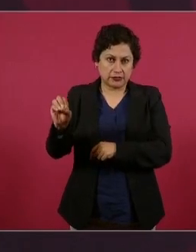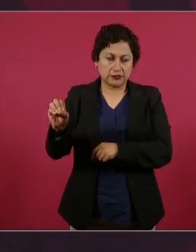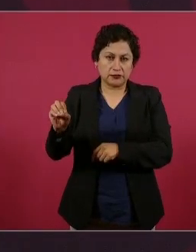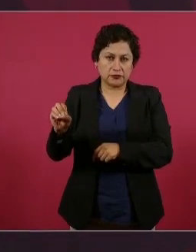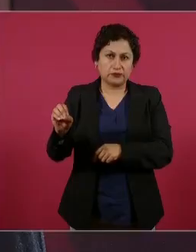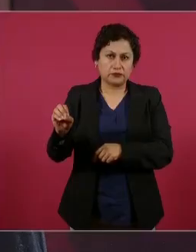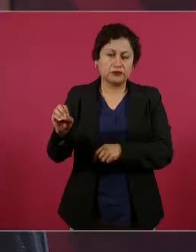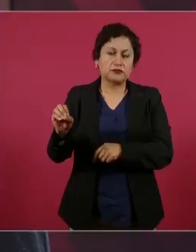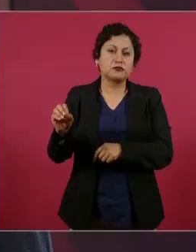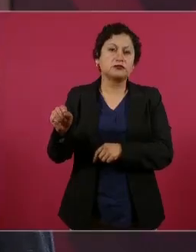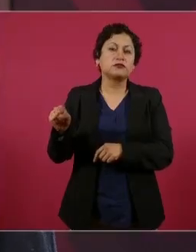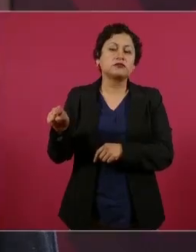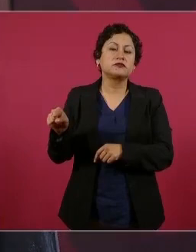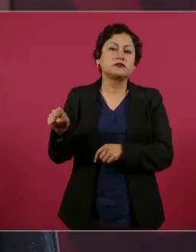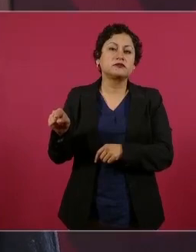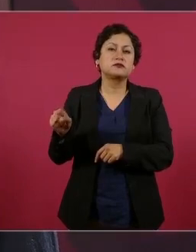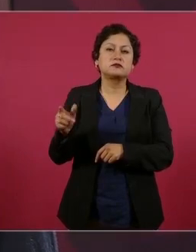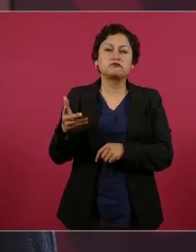pues como